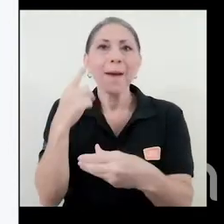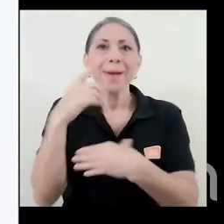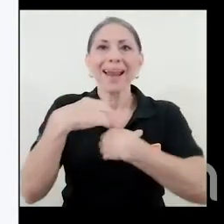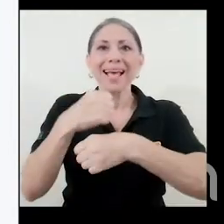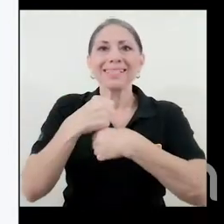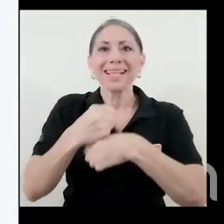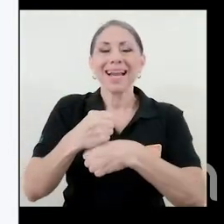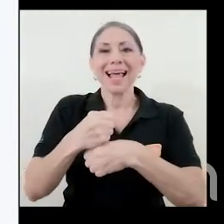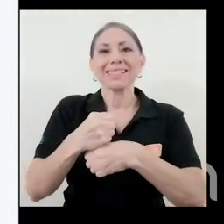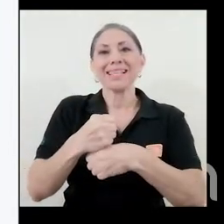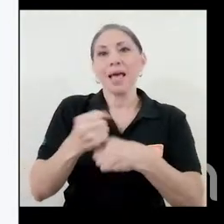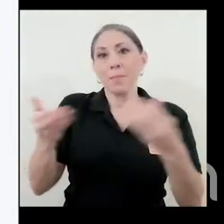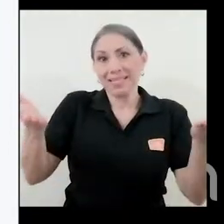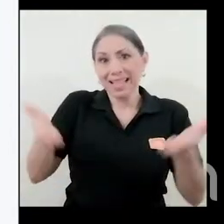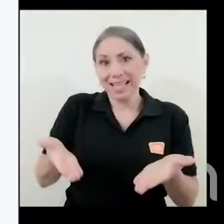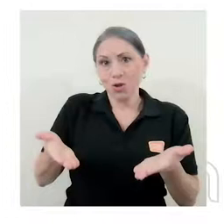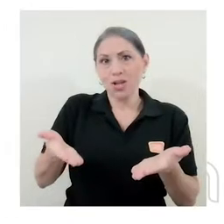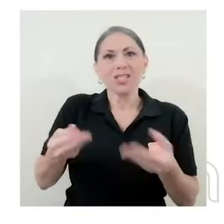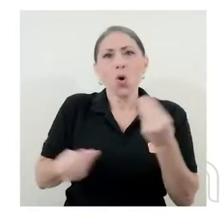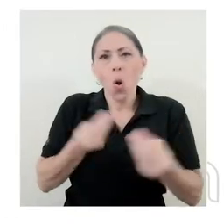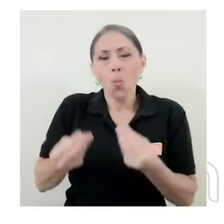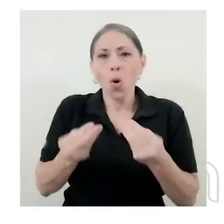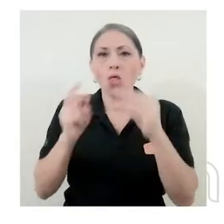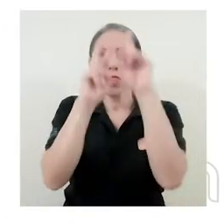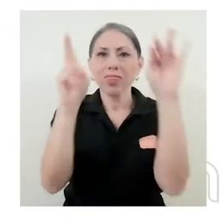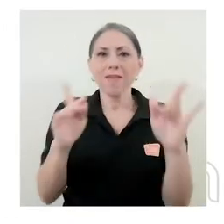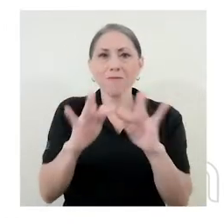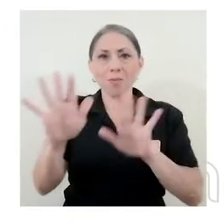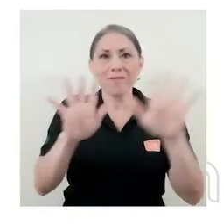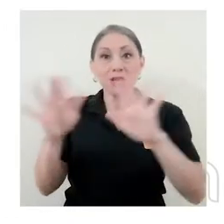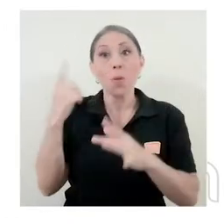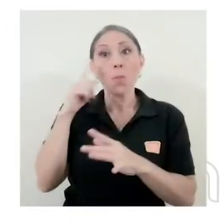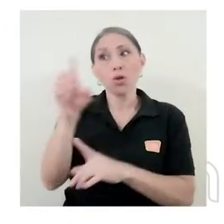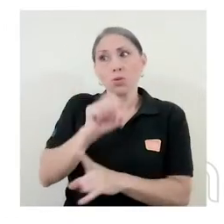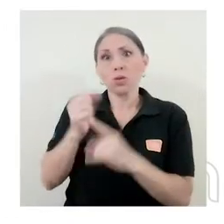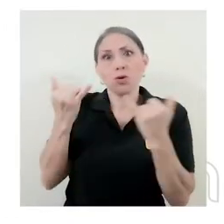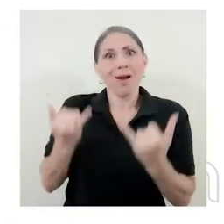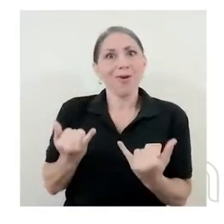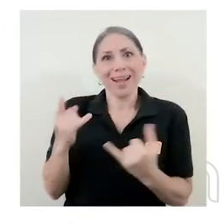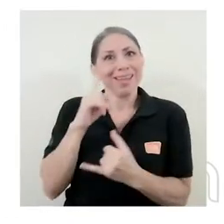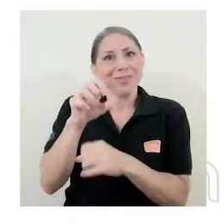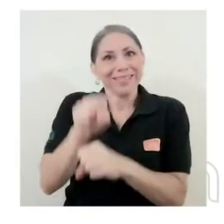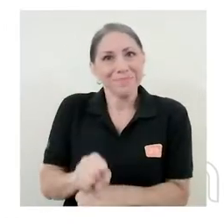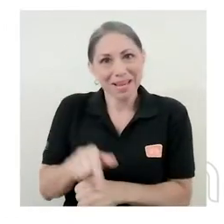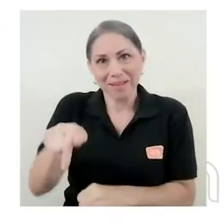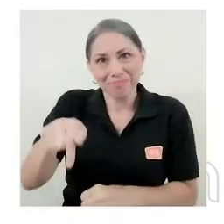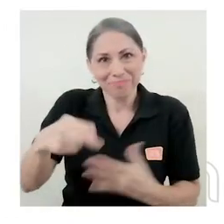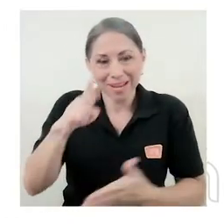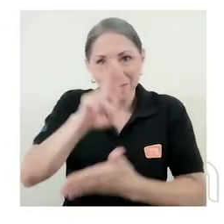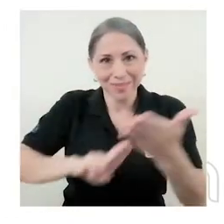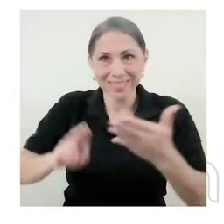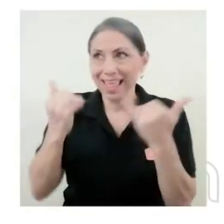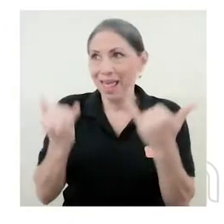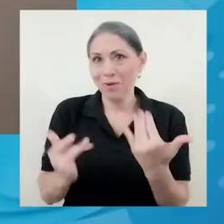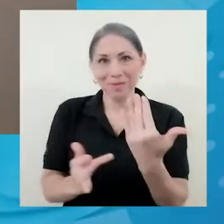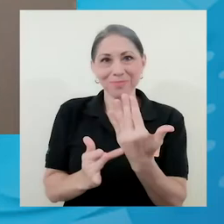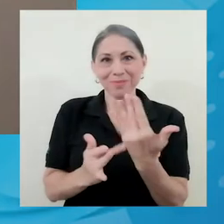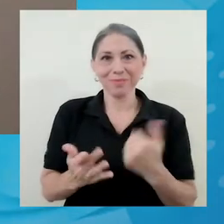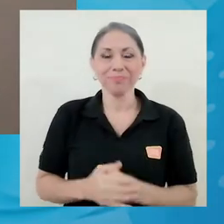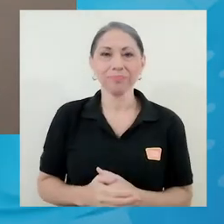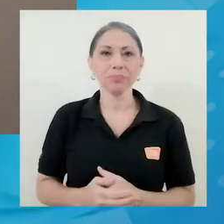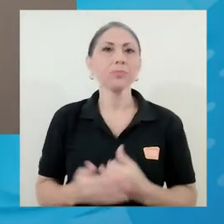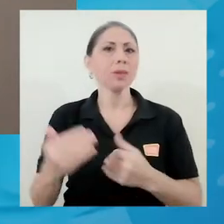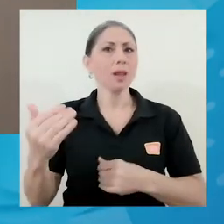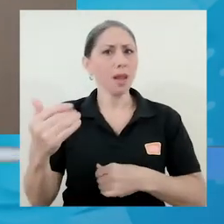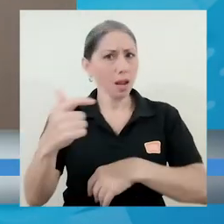estas presentaciones de forma virtual, debido a las condiciones atípicas que vive la universidad. Resulta que al